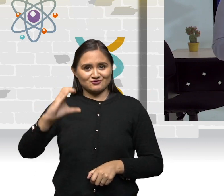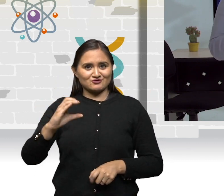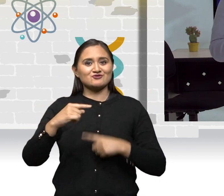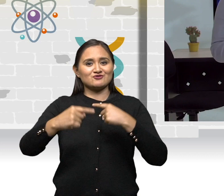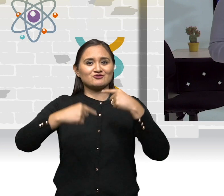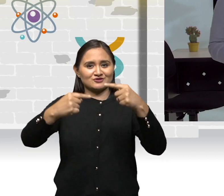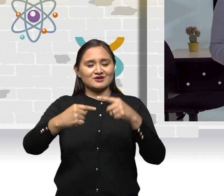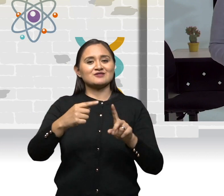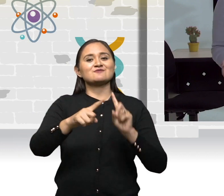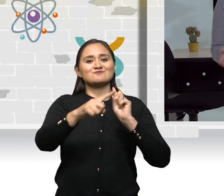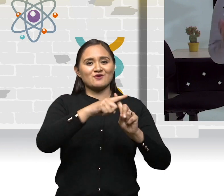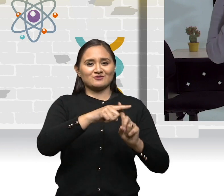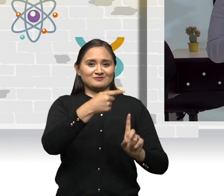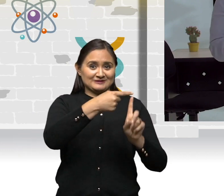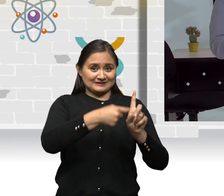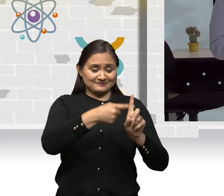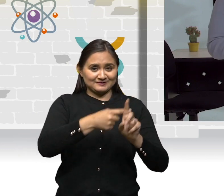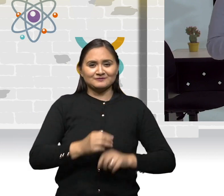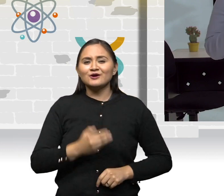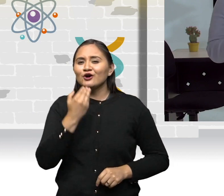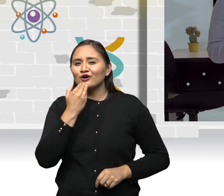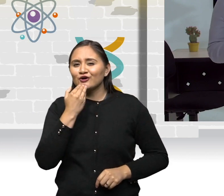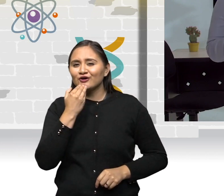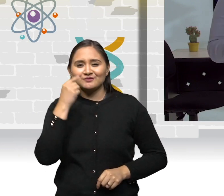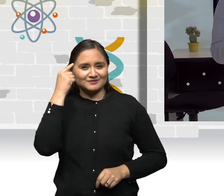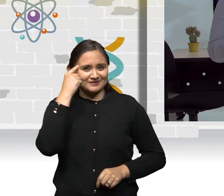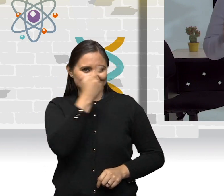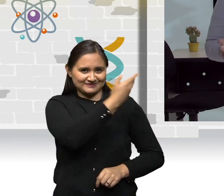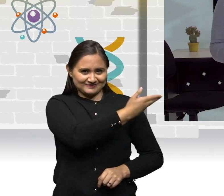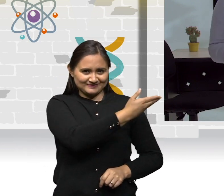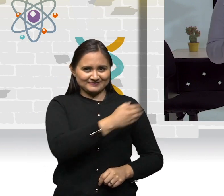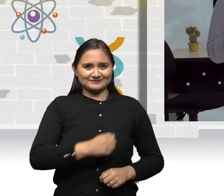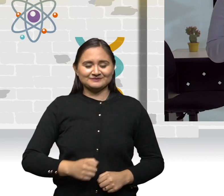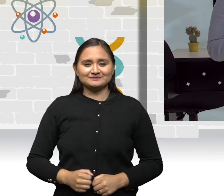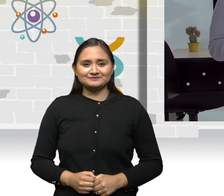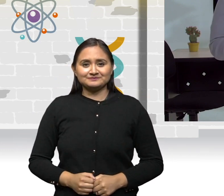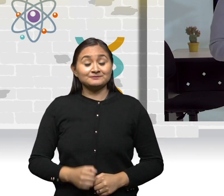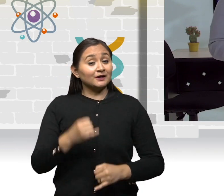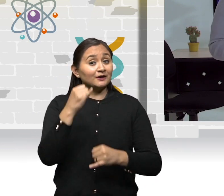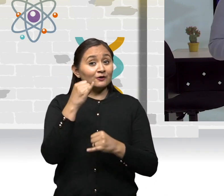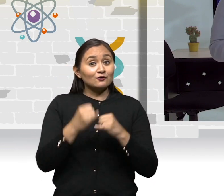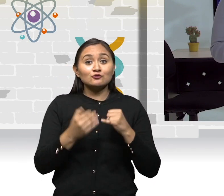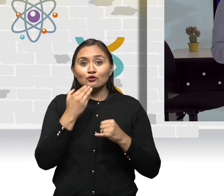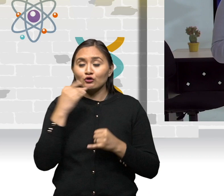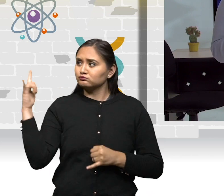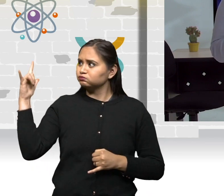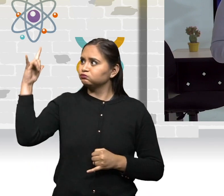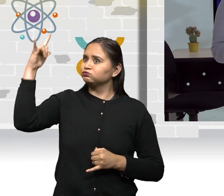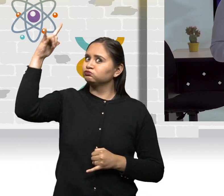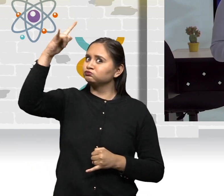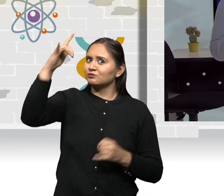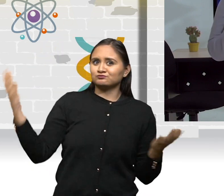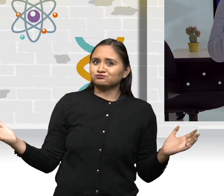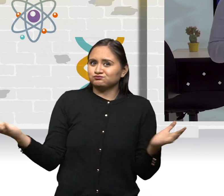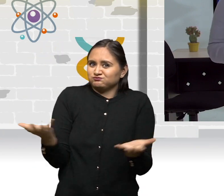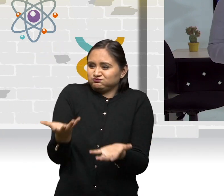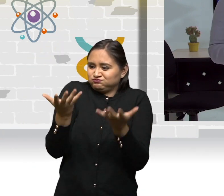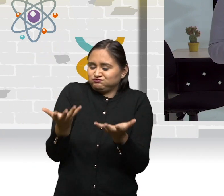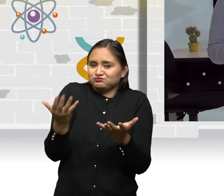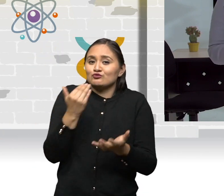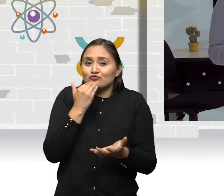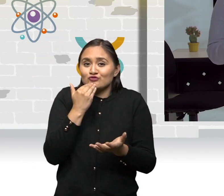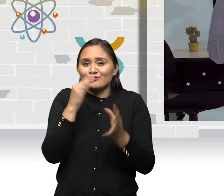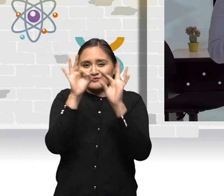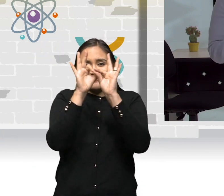condensan. Para todos estos gases se puede aplicar la ecuación del gas ideal, cuya expresión es presión por